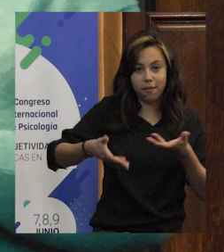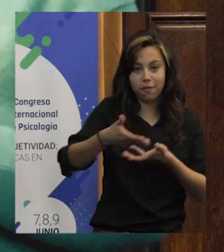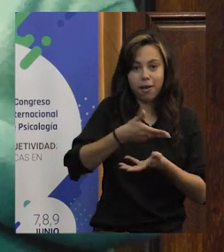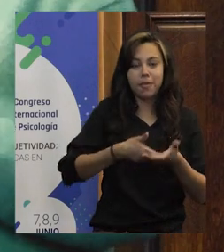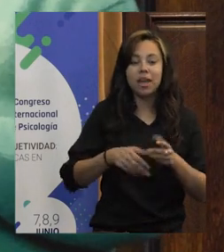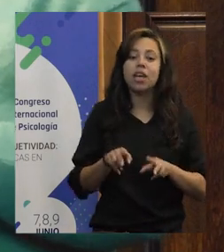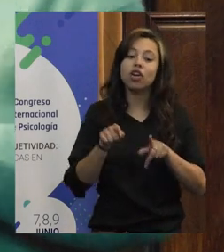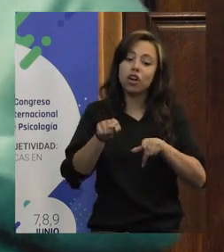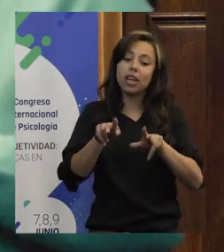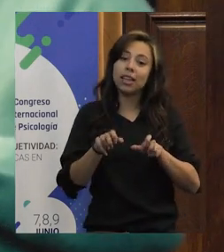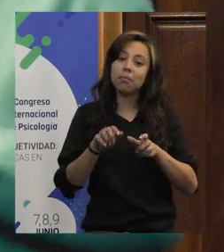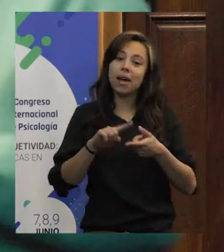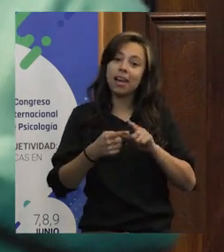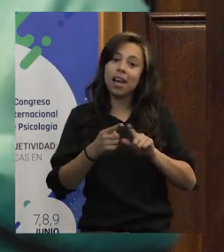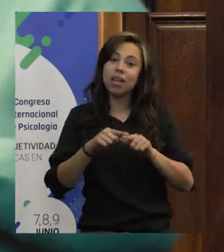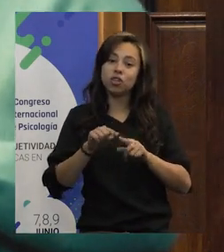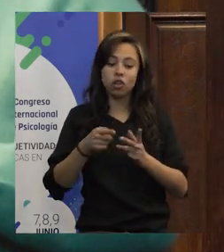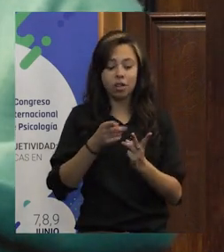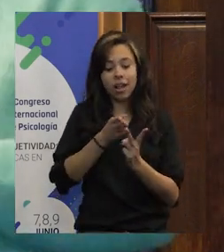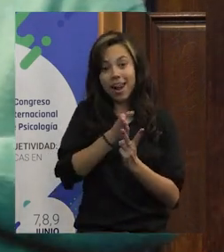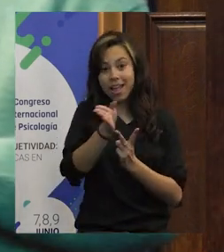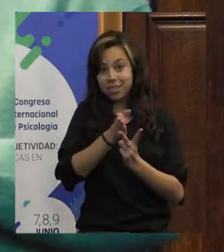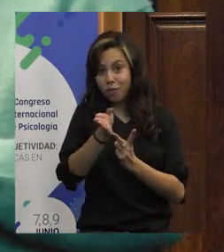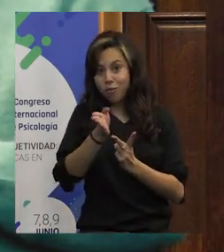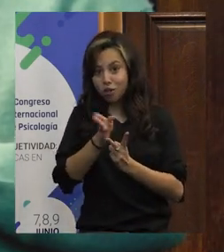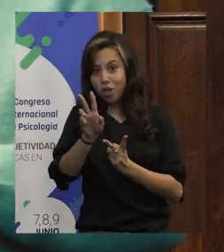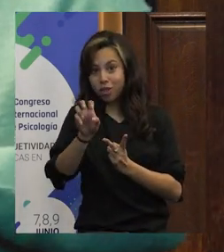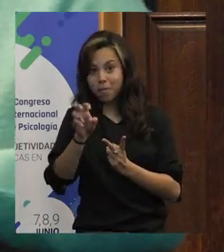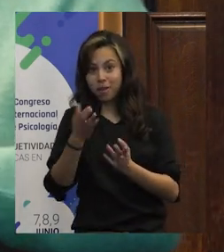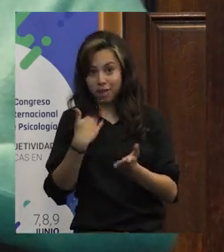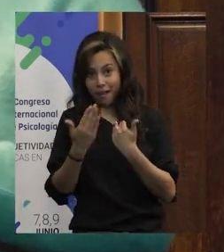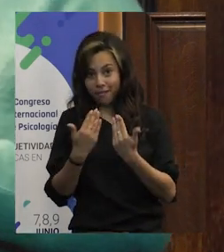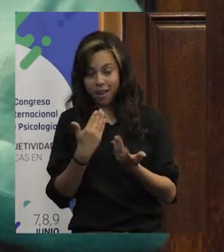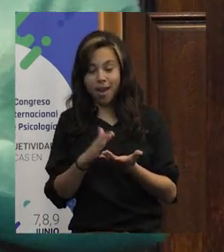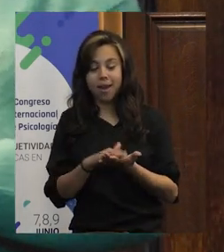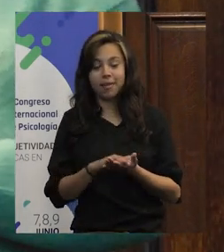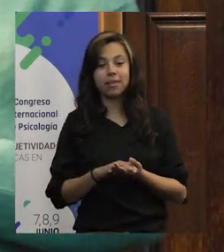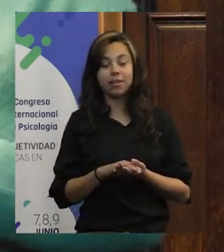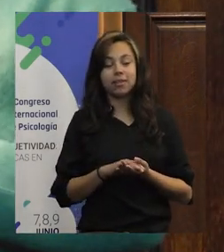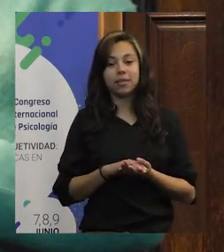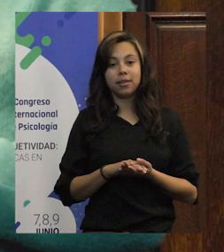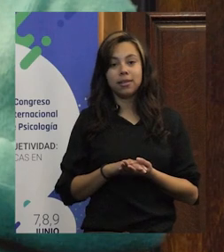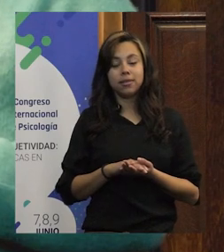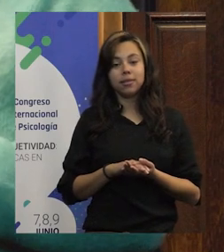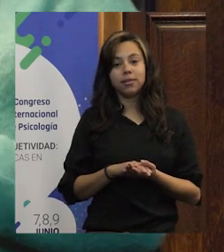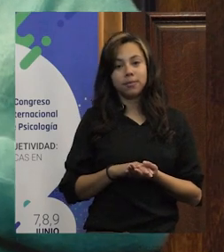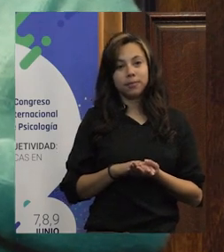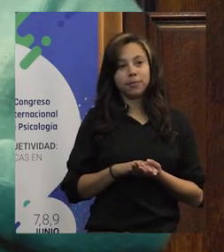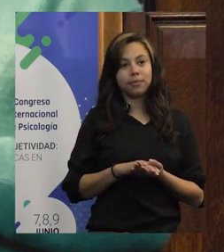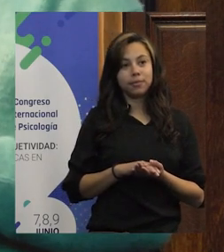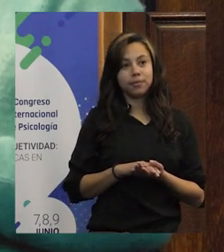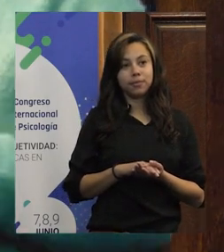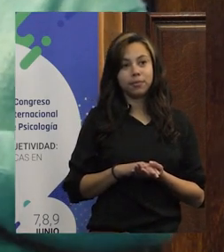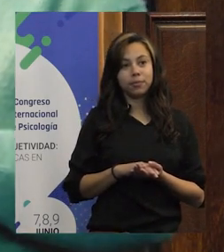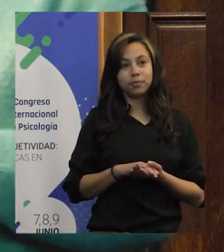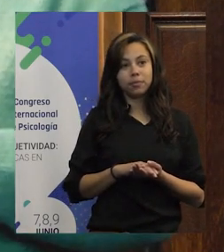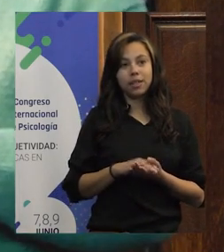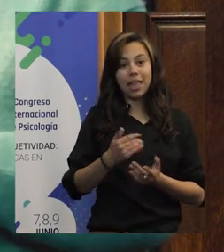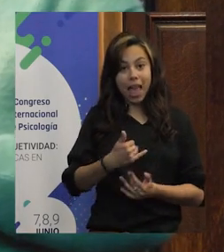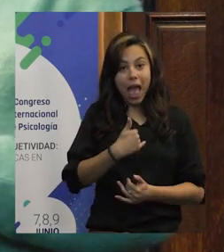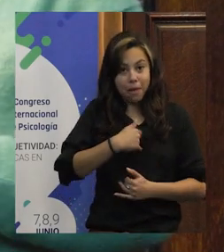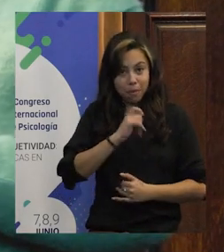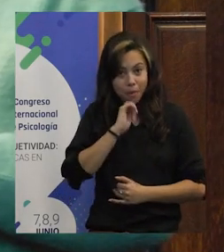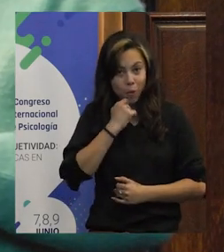en relación con eso viene el segundo aspecto en el que quisiera, del que quisiera comentar algo, que es que me